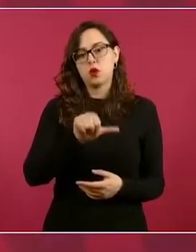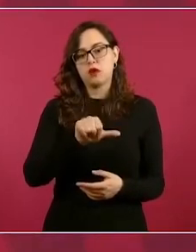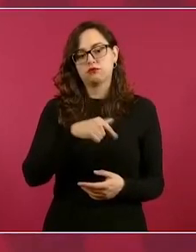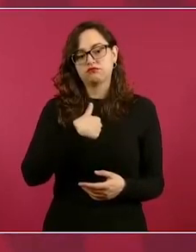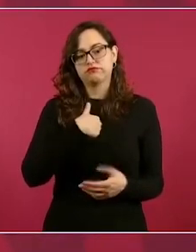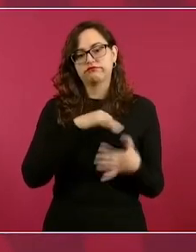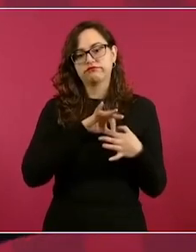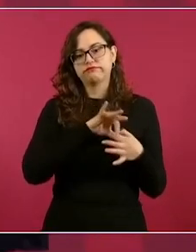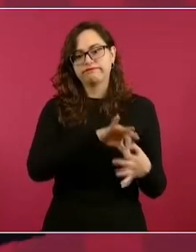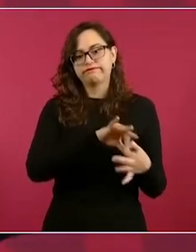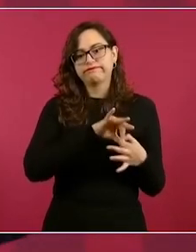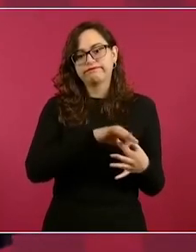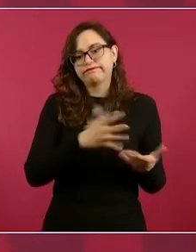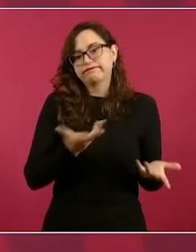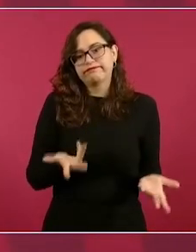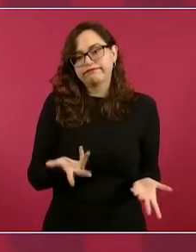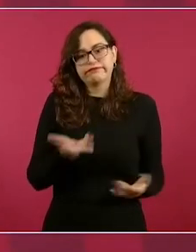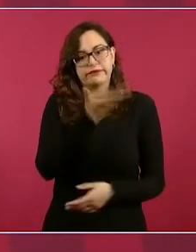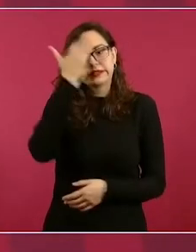en Brasil